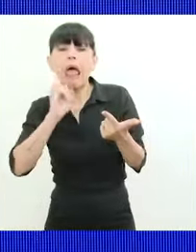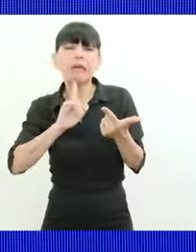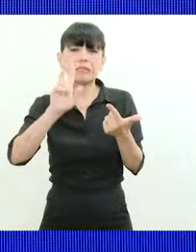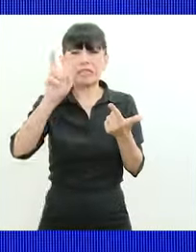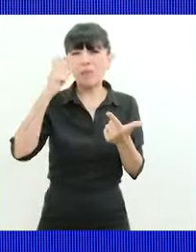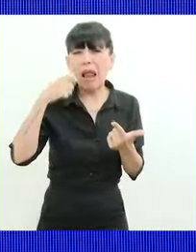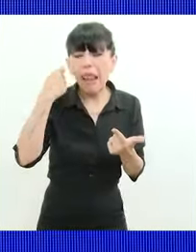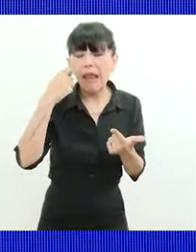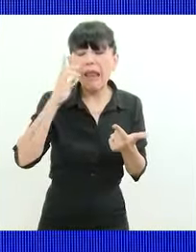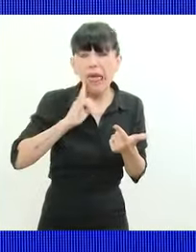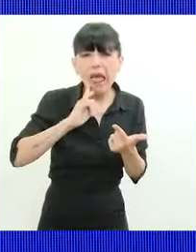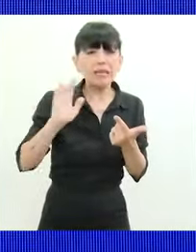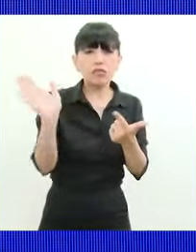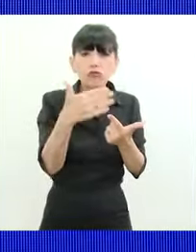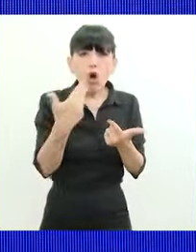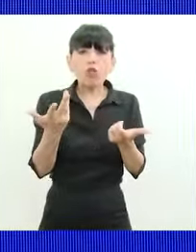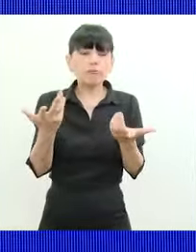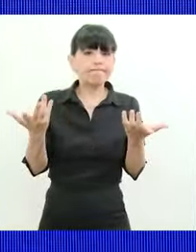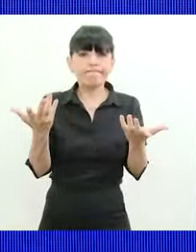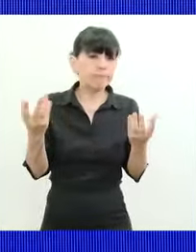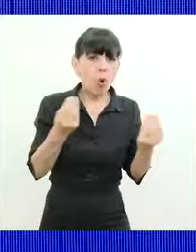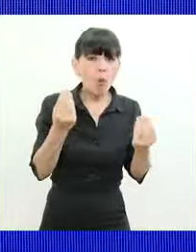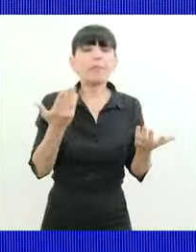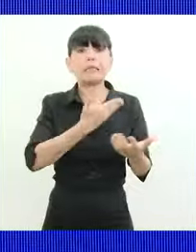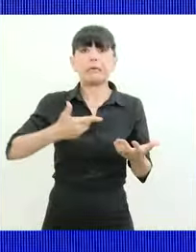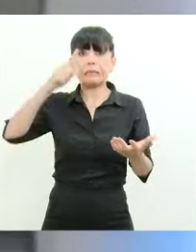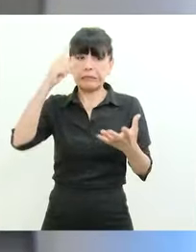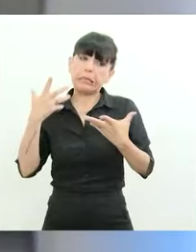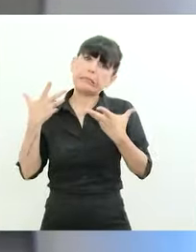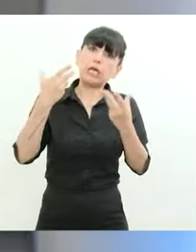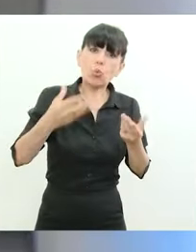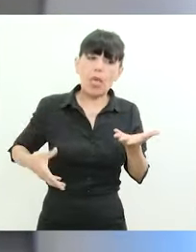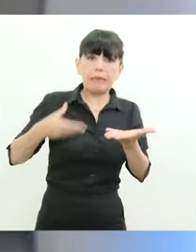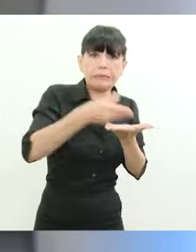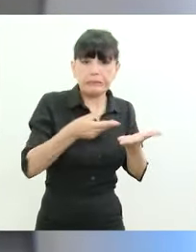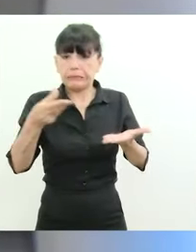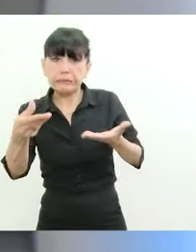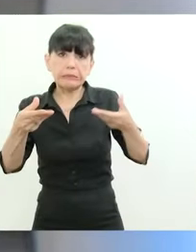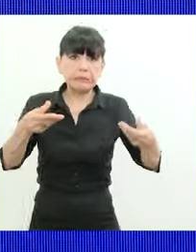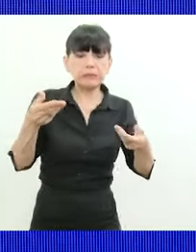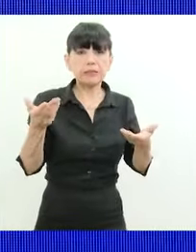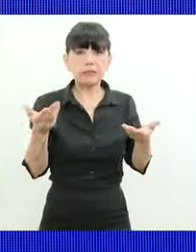teniendo que recibir un aporte del Estado piensen por un momento